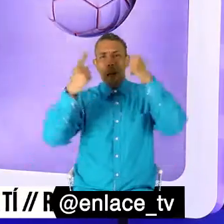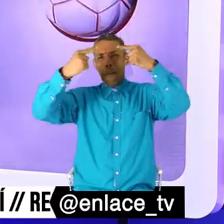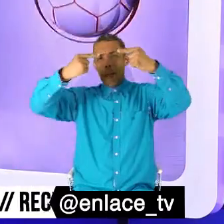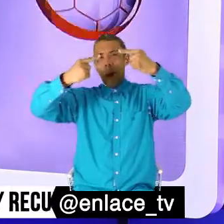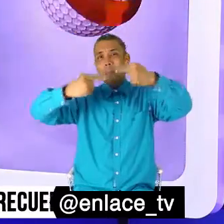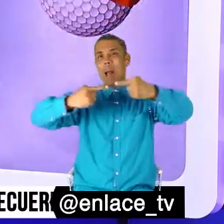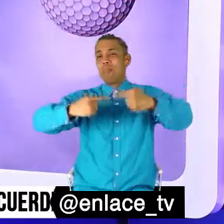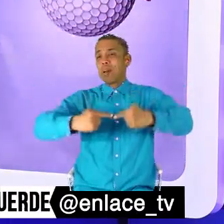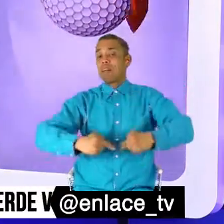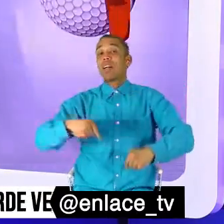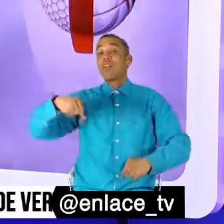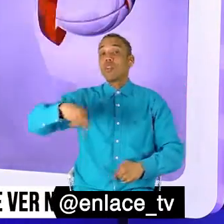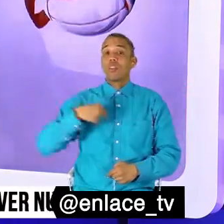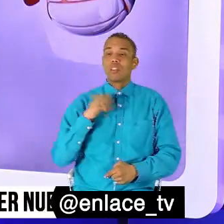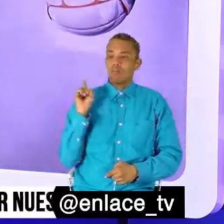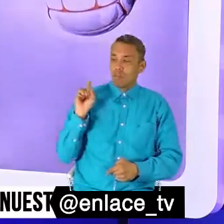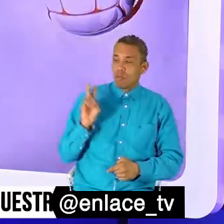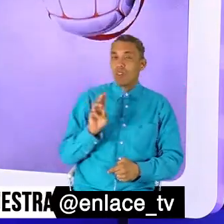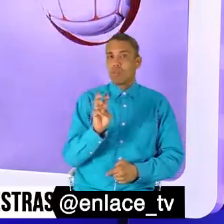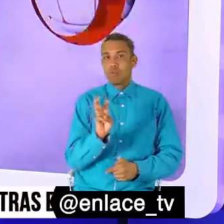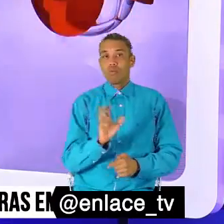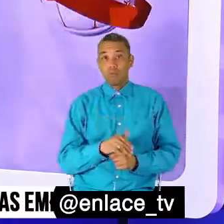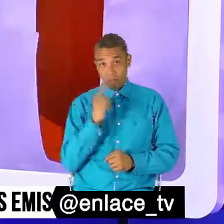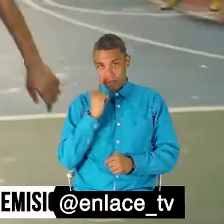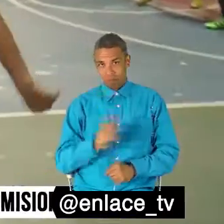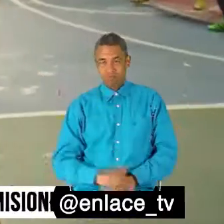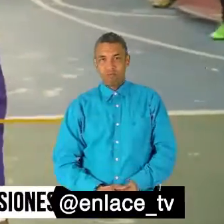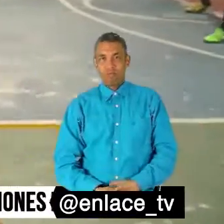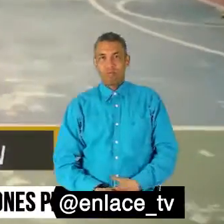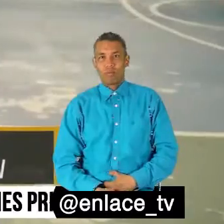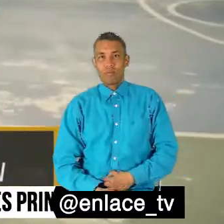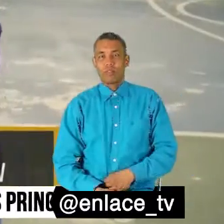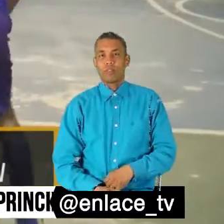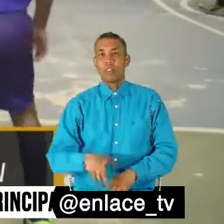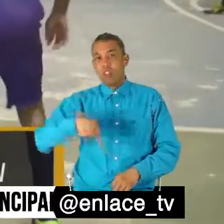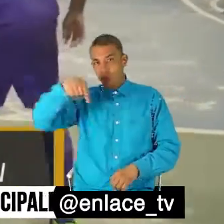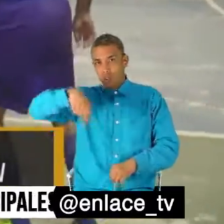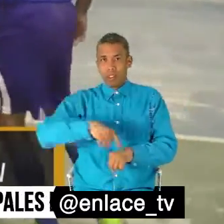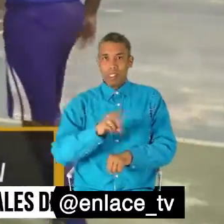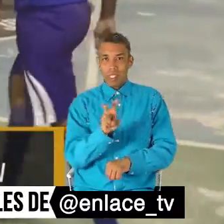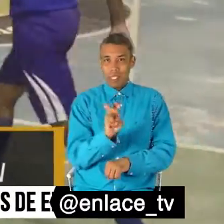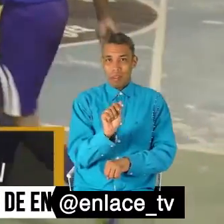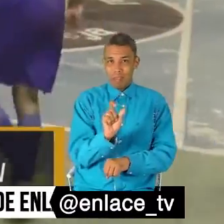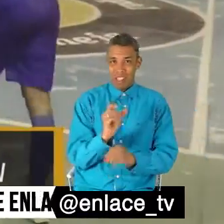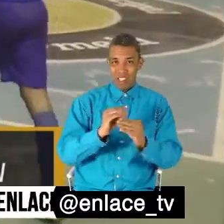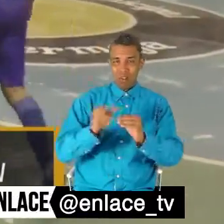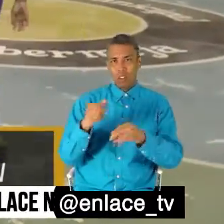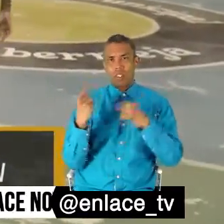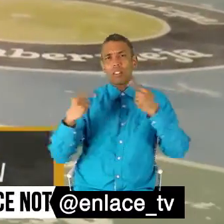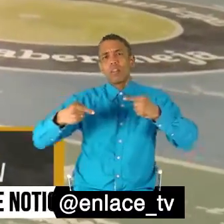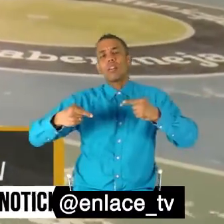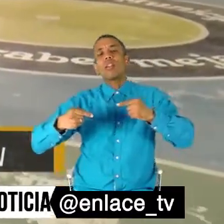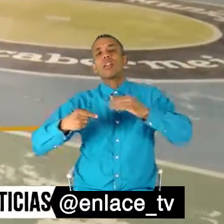microfútbol en homenaje a Faustino Santiago. A las 7:30 de la noche, Troyanos, en la polideportiva del barrio Chicó, disputará